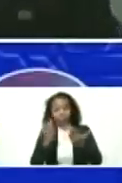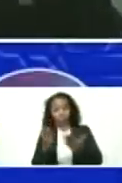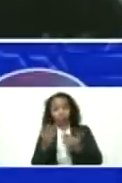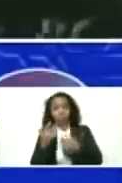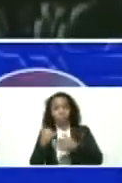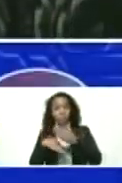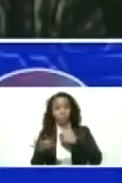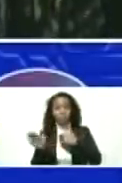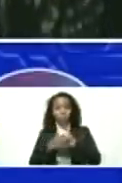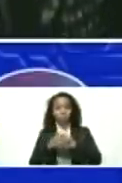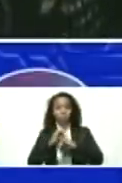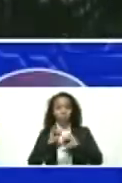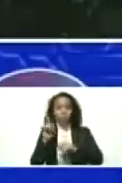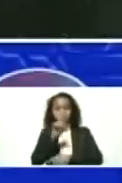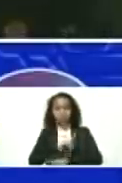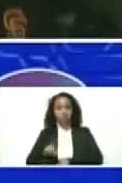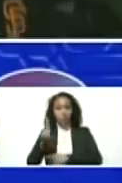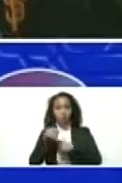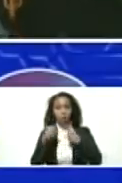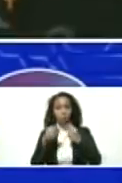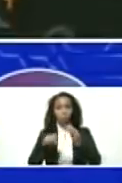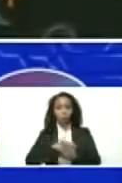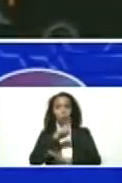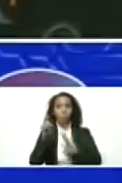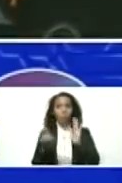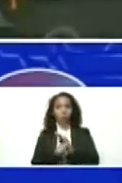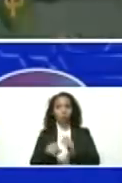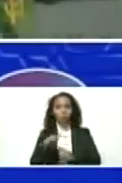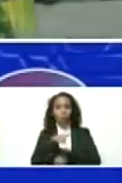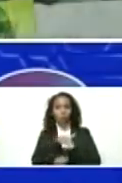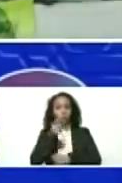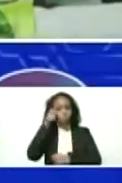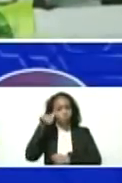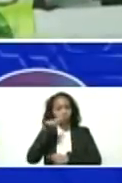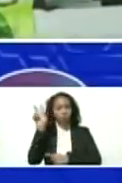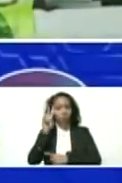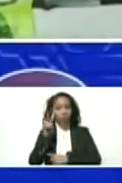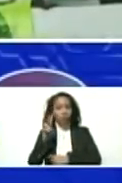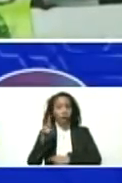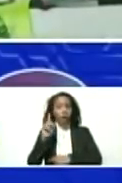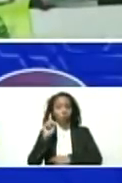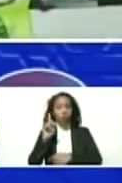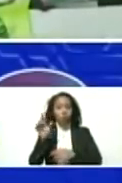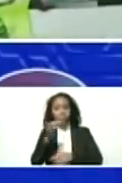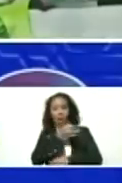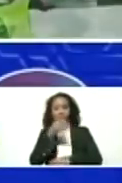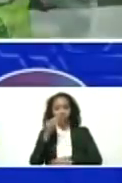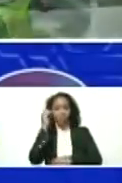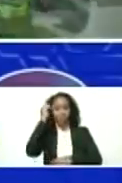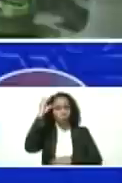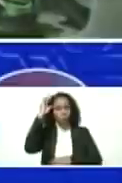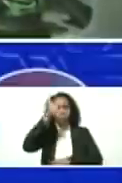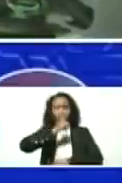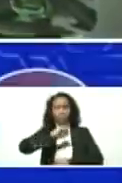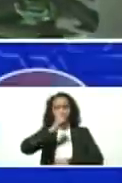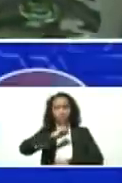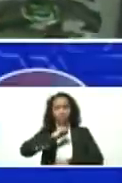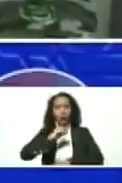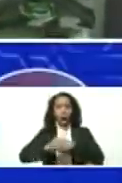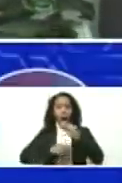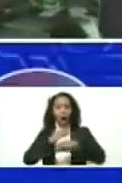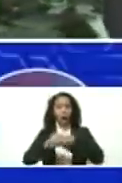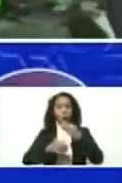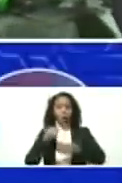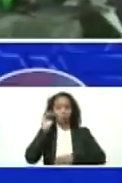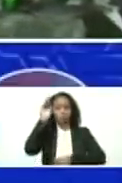cerrando, presidente, ciclos económicos completos donde el pueblo venezolano, en una extraordinaria capacidad de resistencia, va garantizando